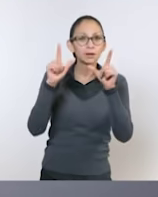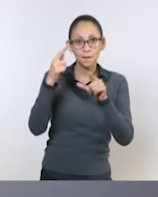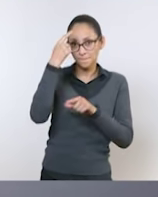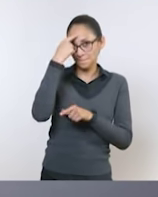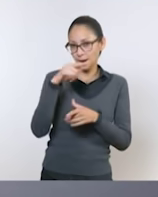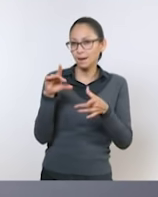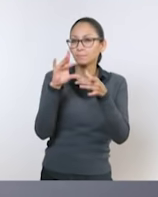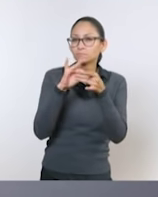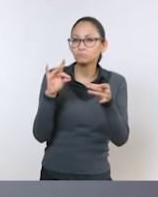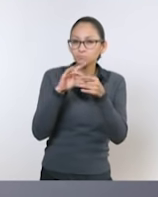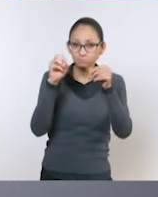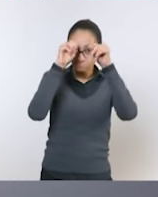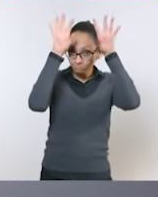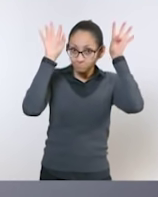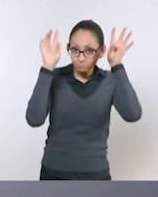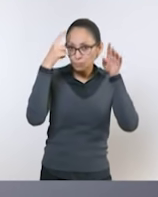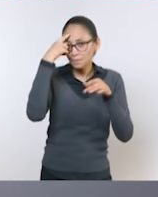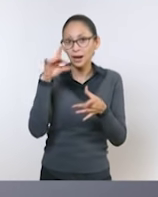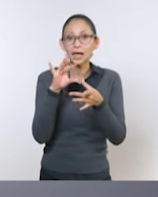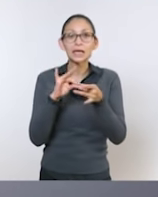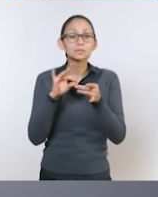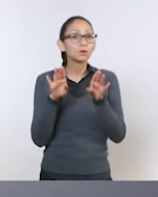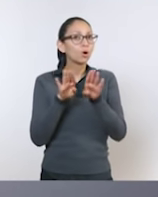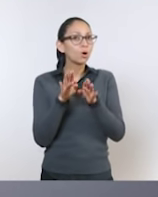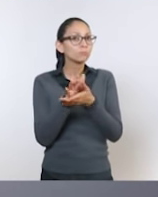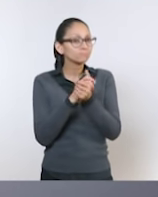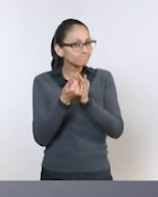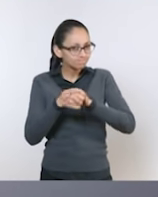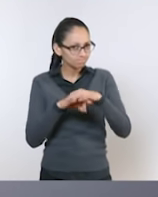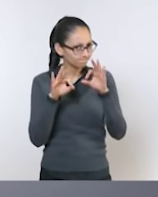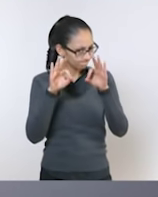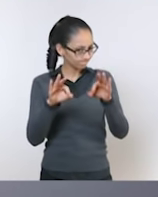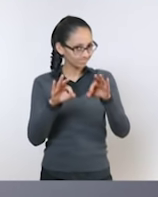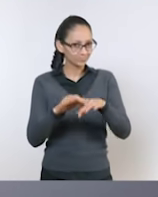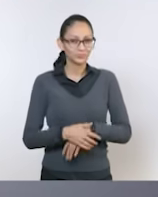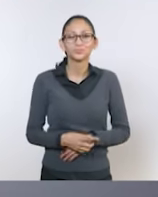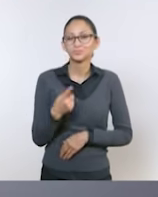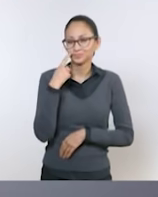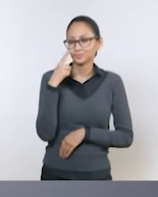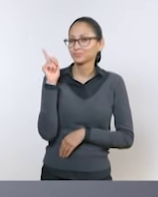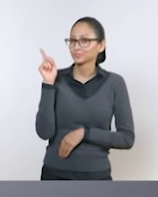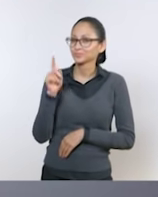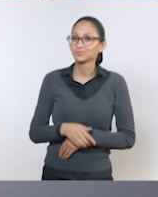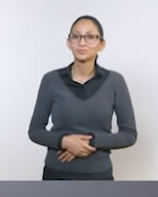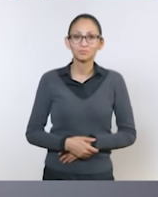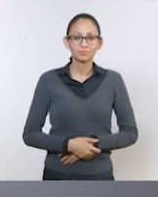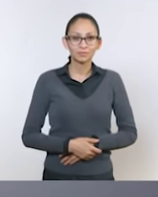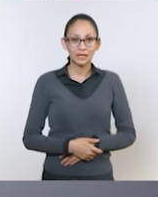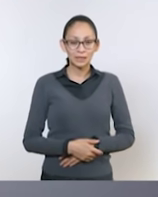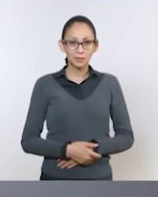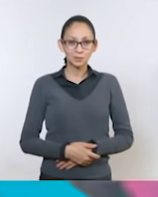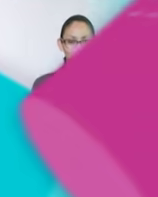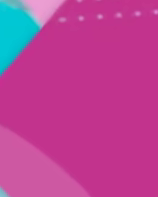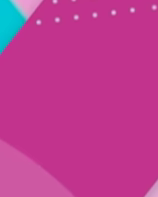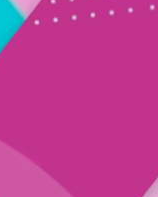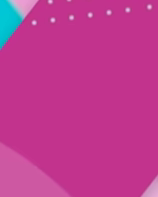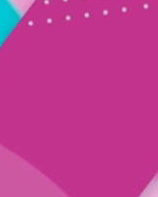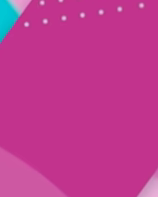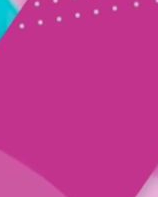cápsula padrísima con Ajo Listo que nos va a enseñar cómo lavarnos las manos apropiadamente. Vamos con Ajo